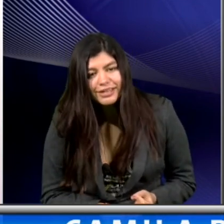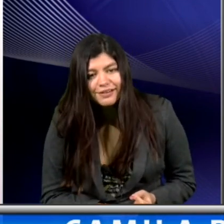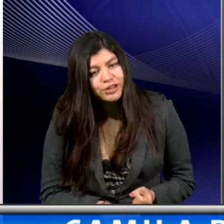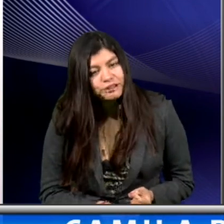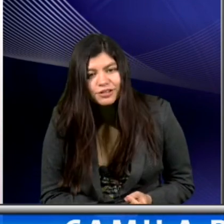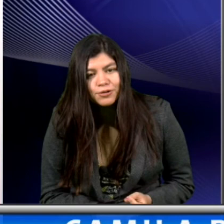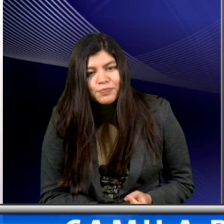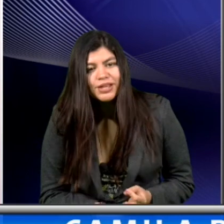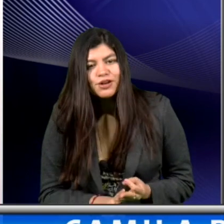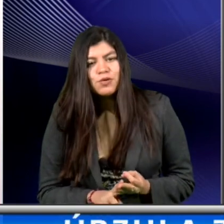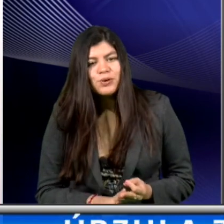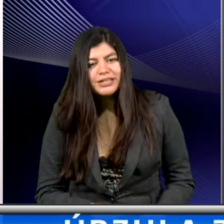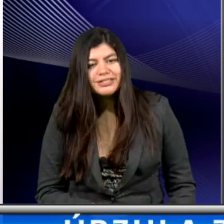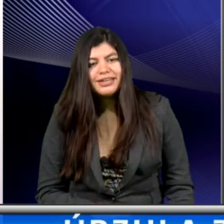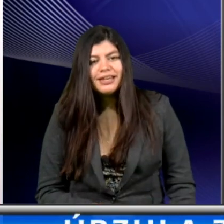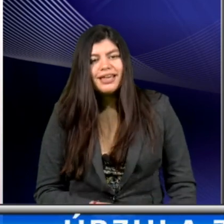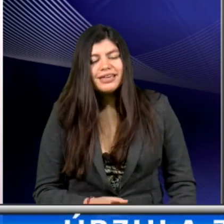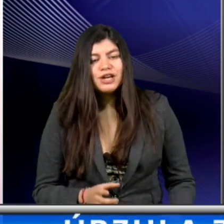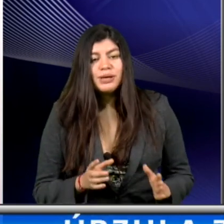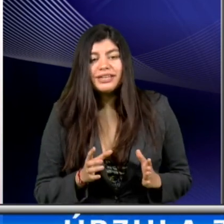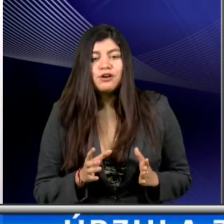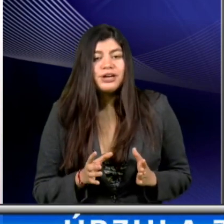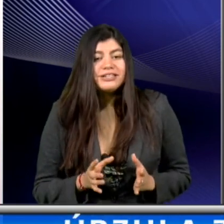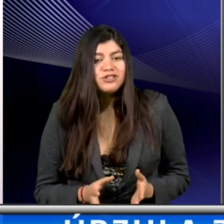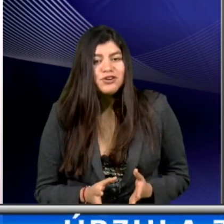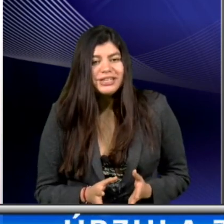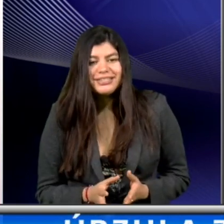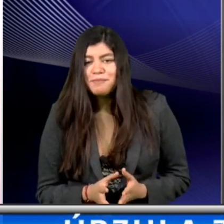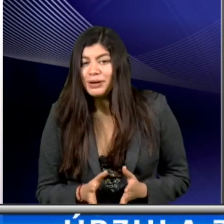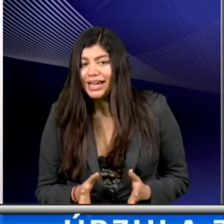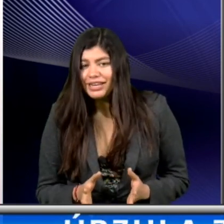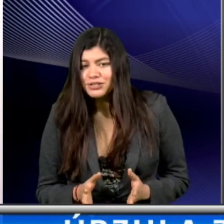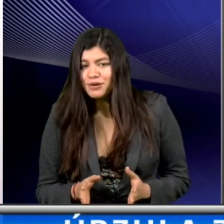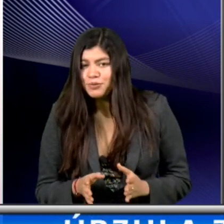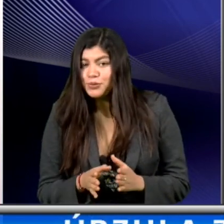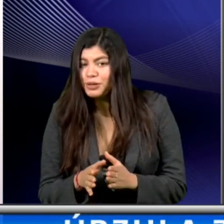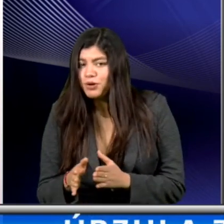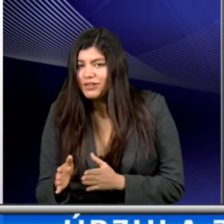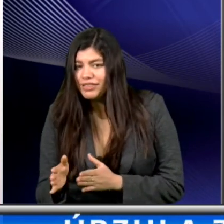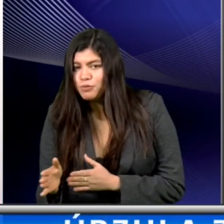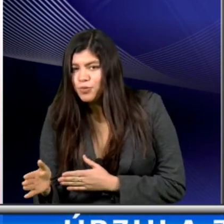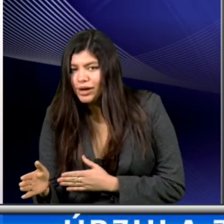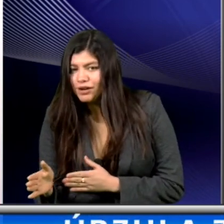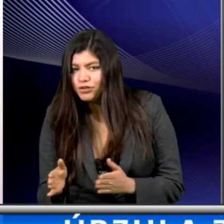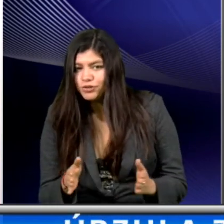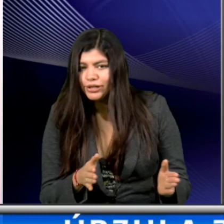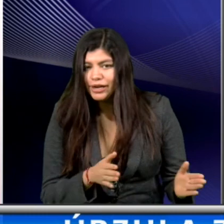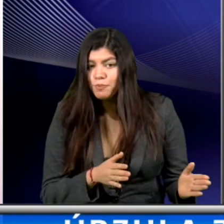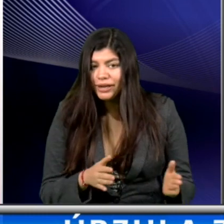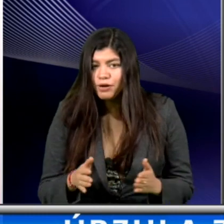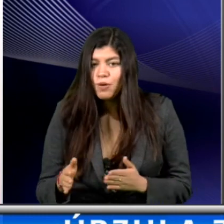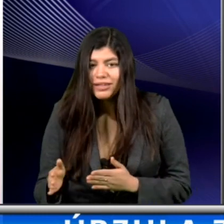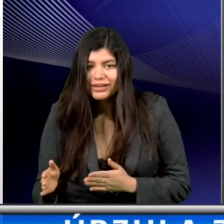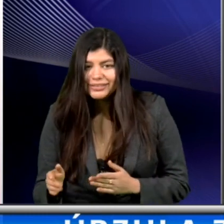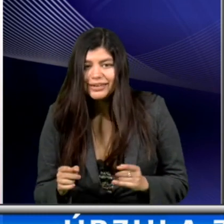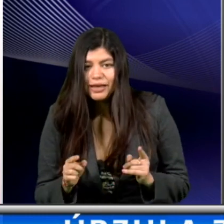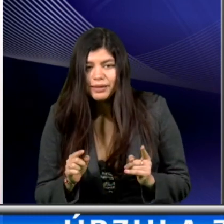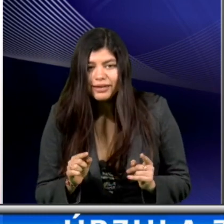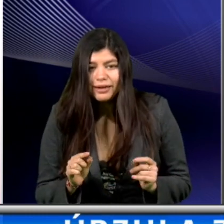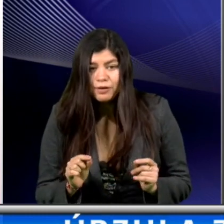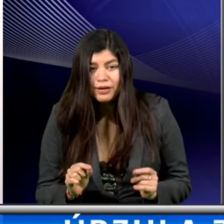estamos teletrabajando, no puede ser que nuestras conexiones sean precarias, o sea, tú te mueves de un lugar a otro, en un par de